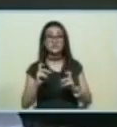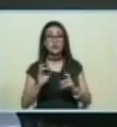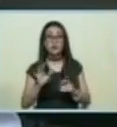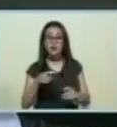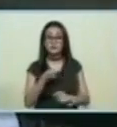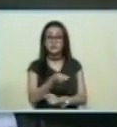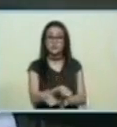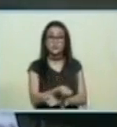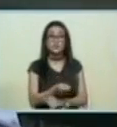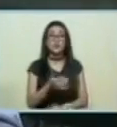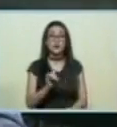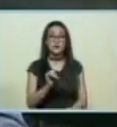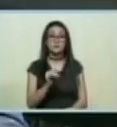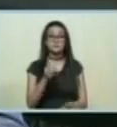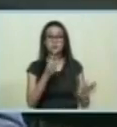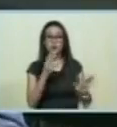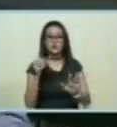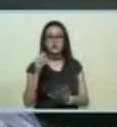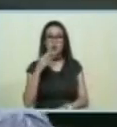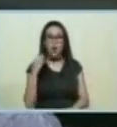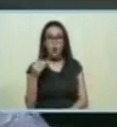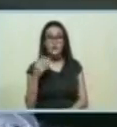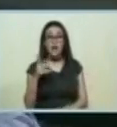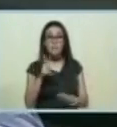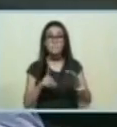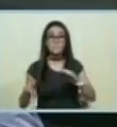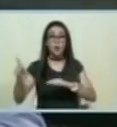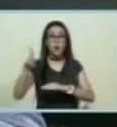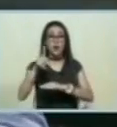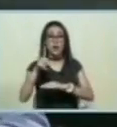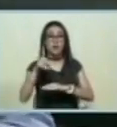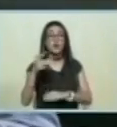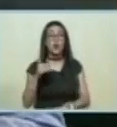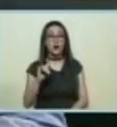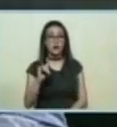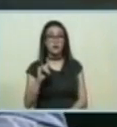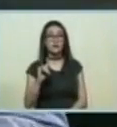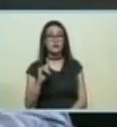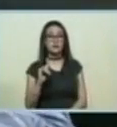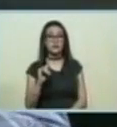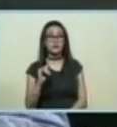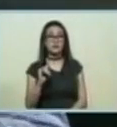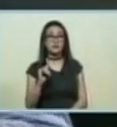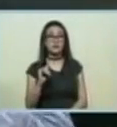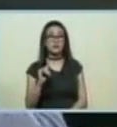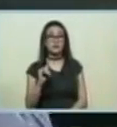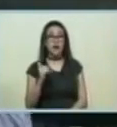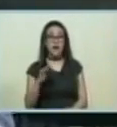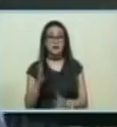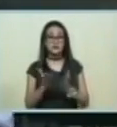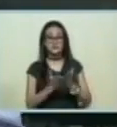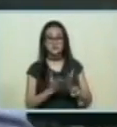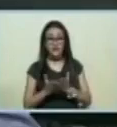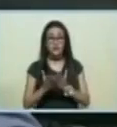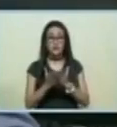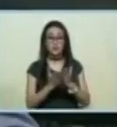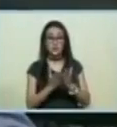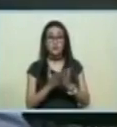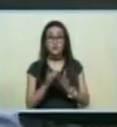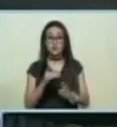presidente, identificamos 800 jóvenes que tienen posgrado, es decir, que tienen carreras o estudios de cuarto